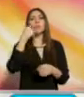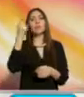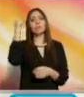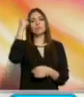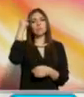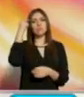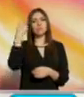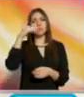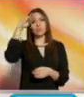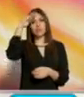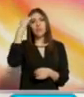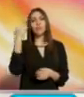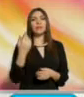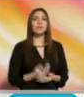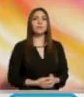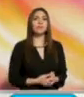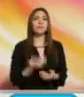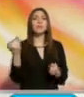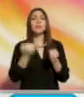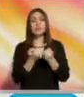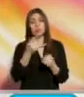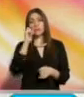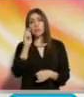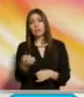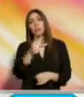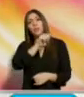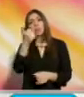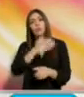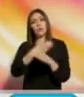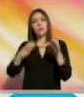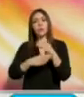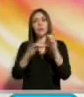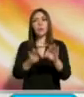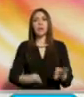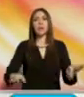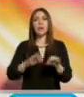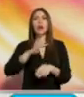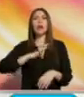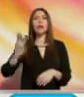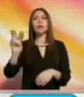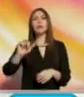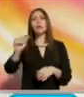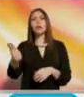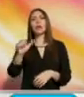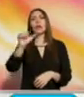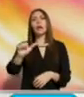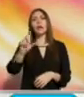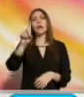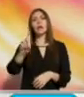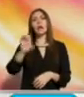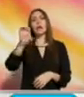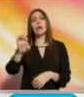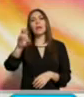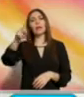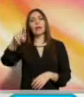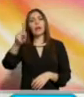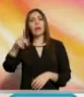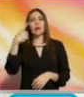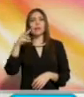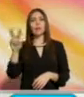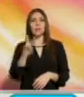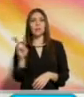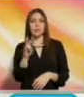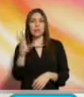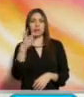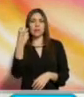cerebro y además hay otra cosa muy importante. Hay algunos grupos de vitaminas como A, D, E y K que son